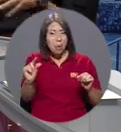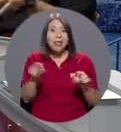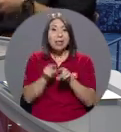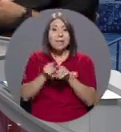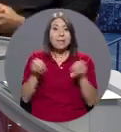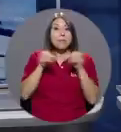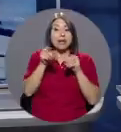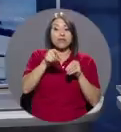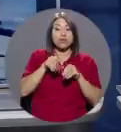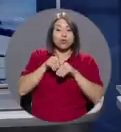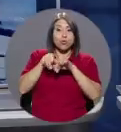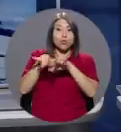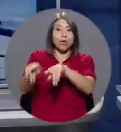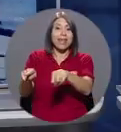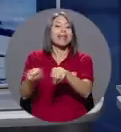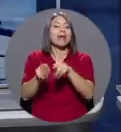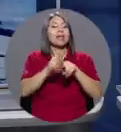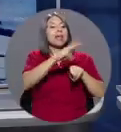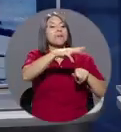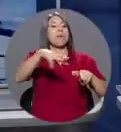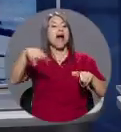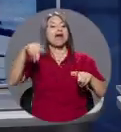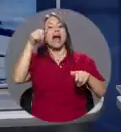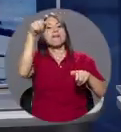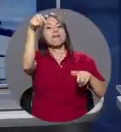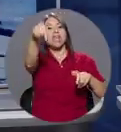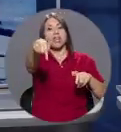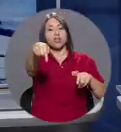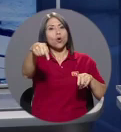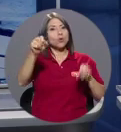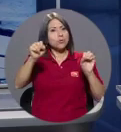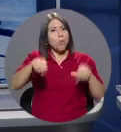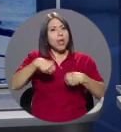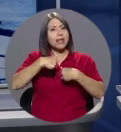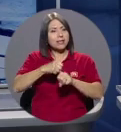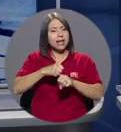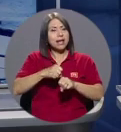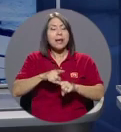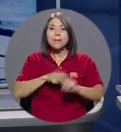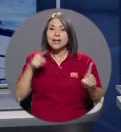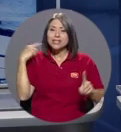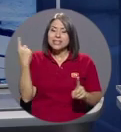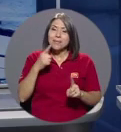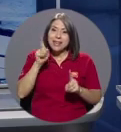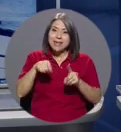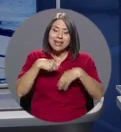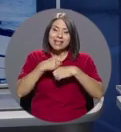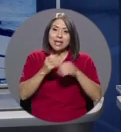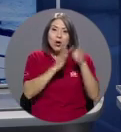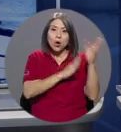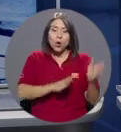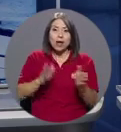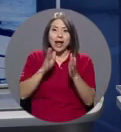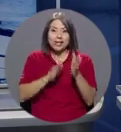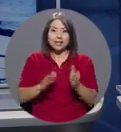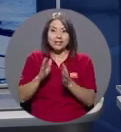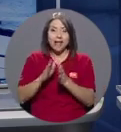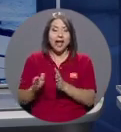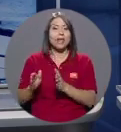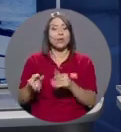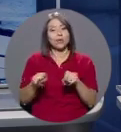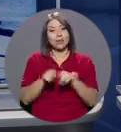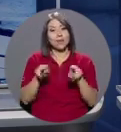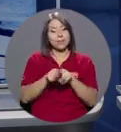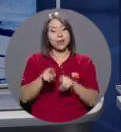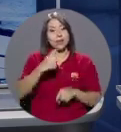y influenciadas por los ríos, así como especies que se cultivan en mar abierto. Podemos hacerlo siempre y cuando sea